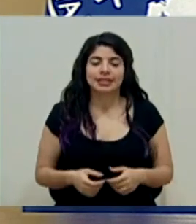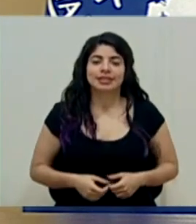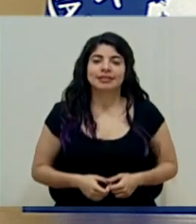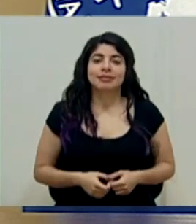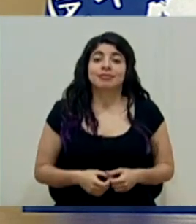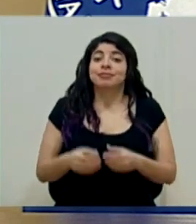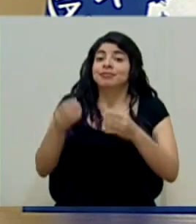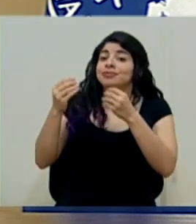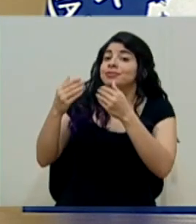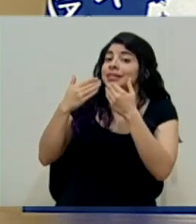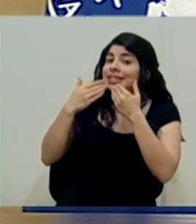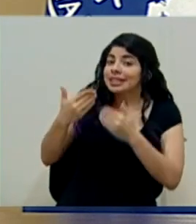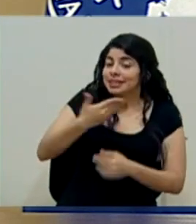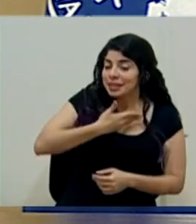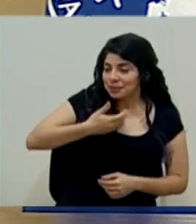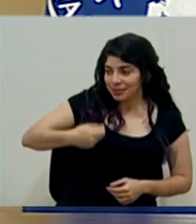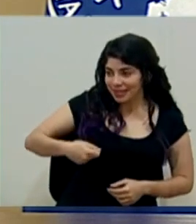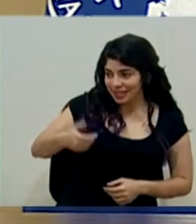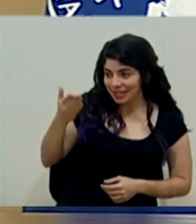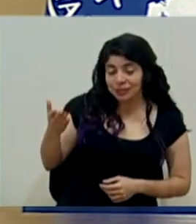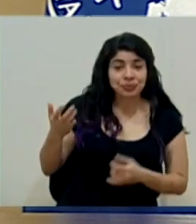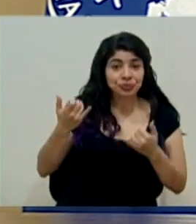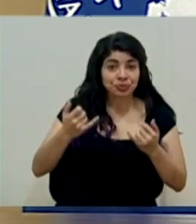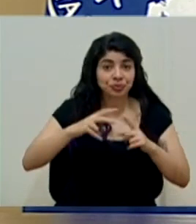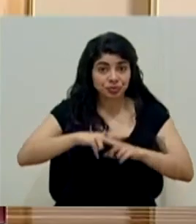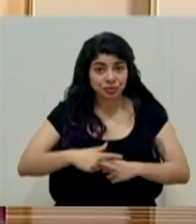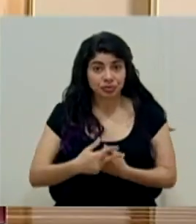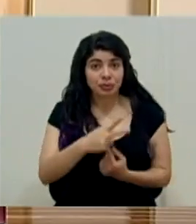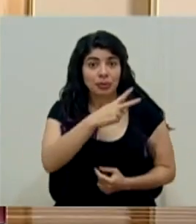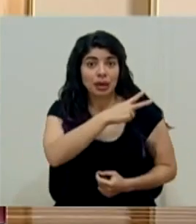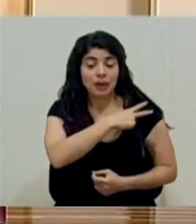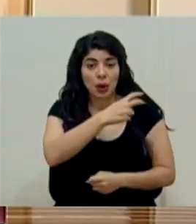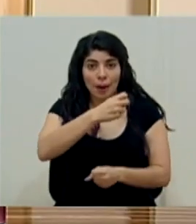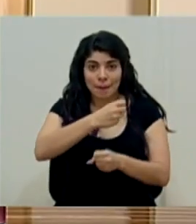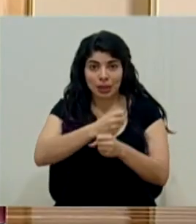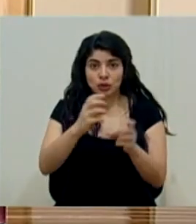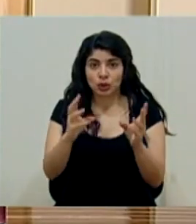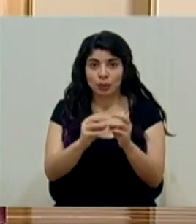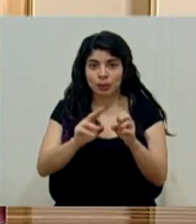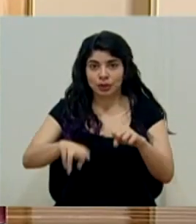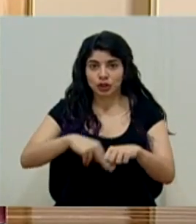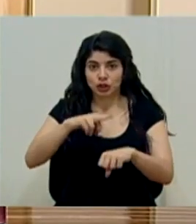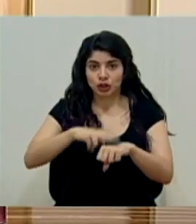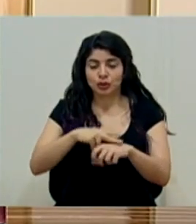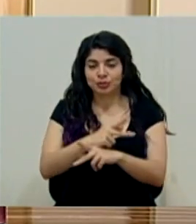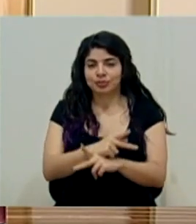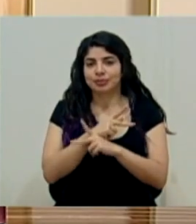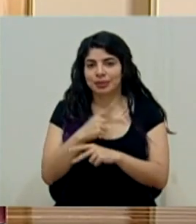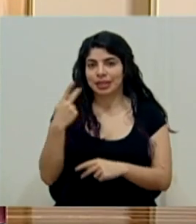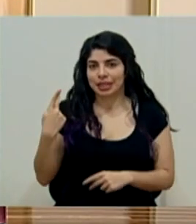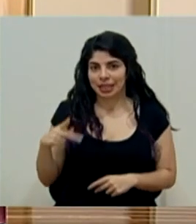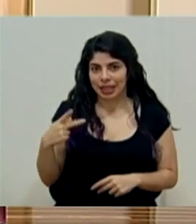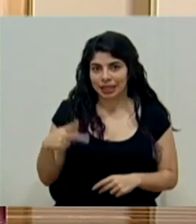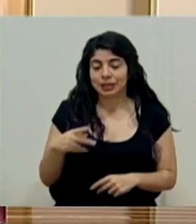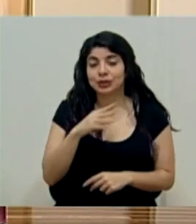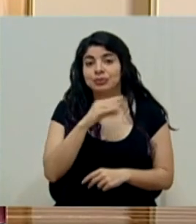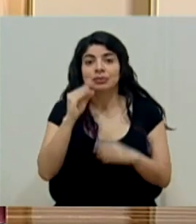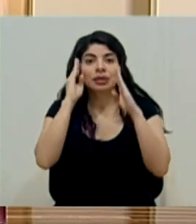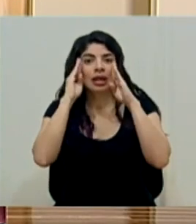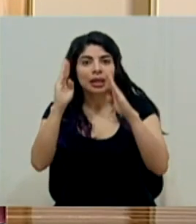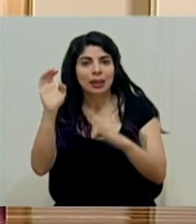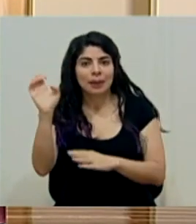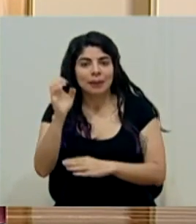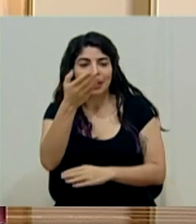prensa. Muchas gracias, señor presidente. A continuación, el jefe de operaciones de la Comisión Nacional de Prevención de Riesgos y